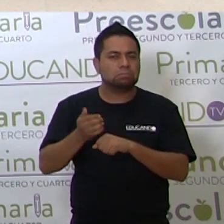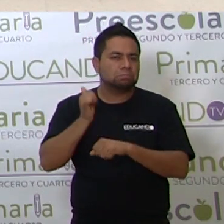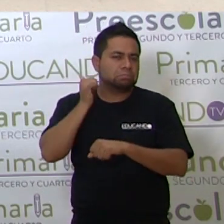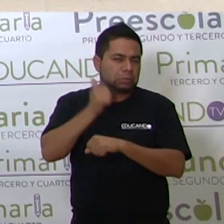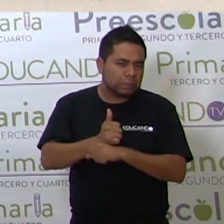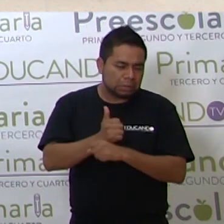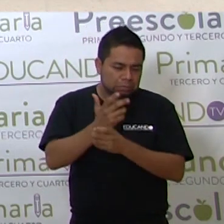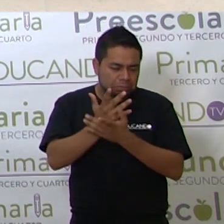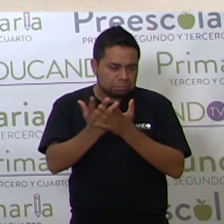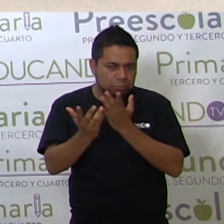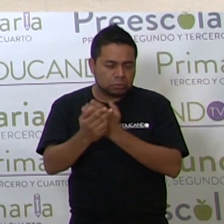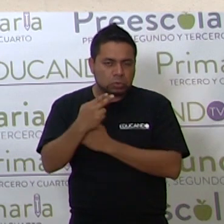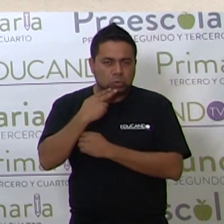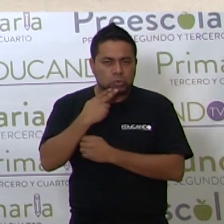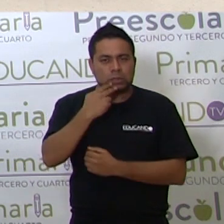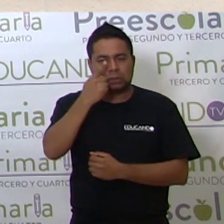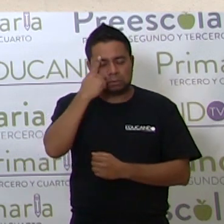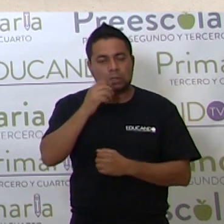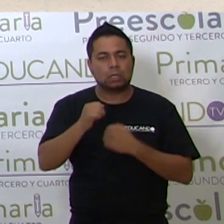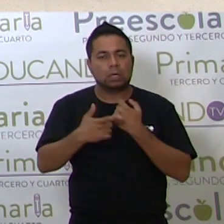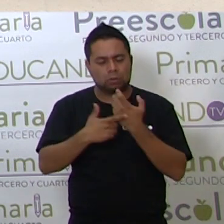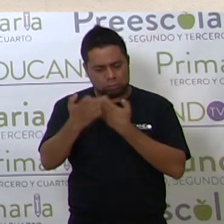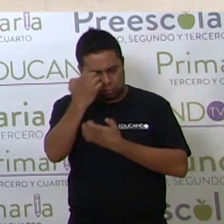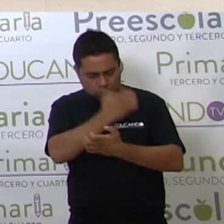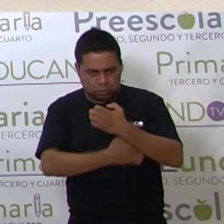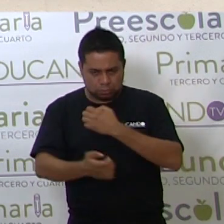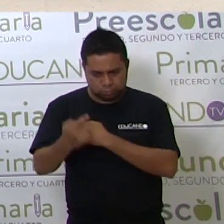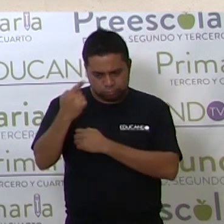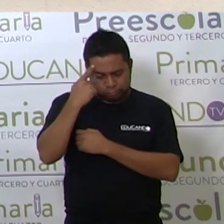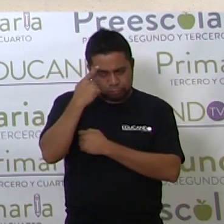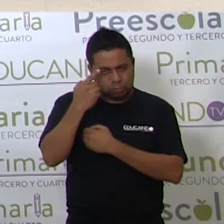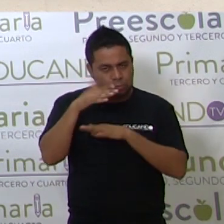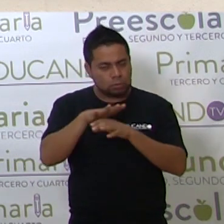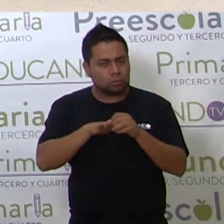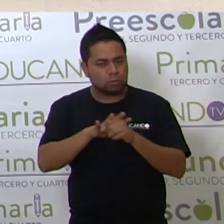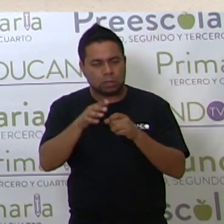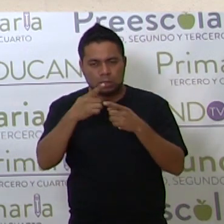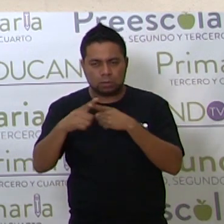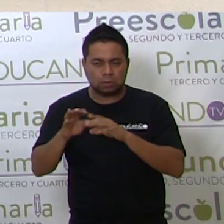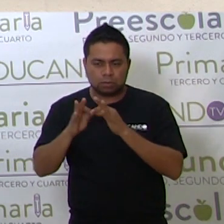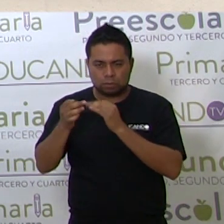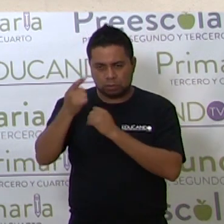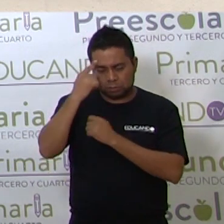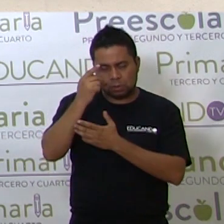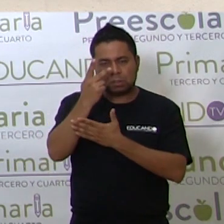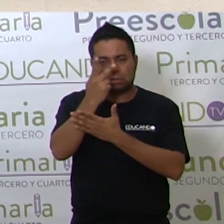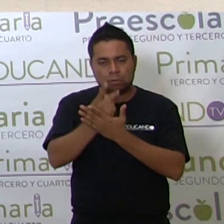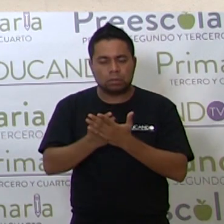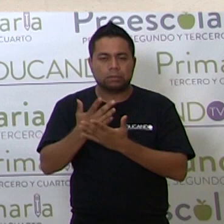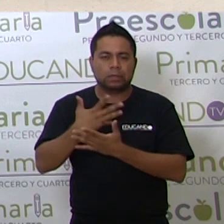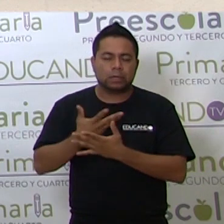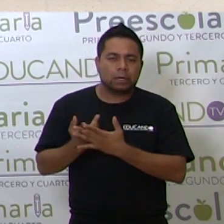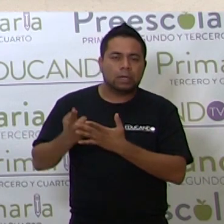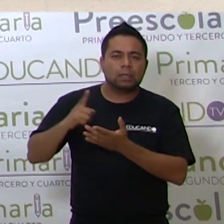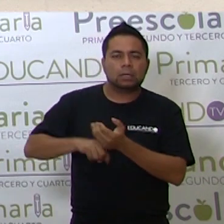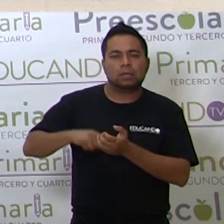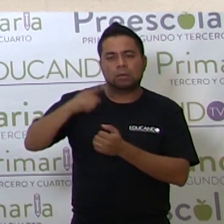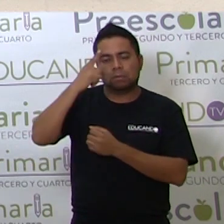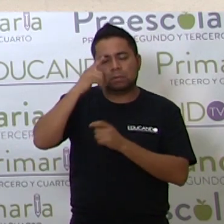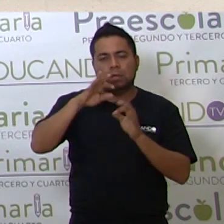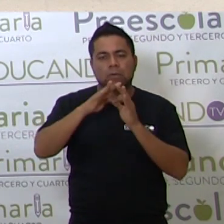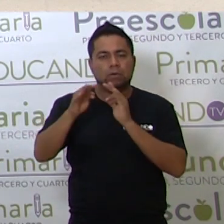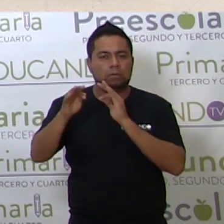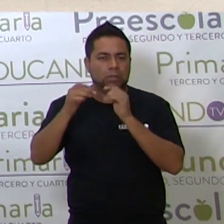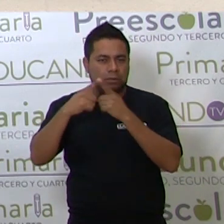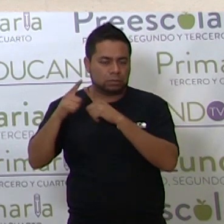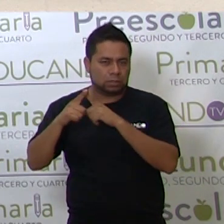y ocupar para que puedas hacer un análisis crítico de los diferentes tipos de programas que existen en los medios